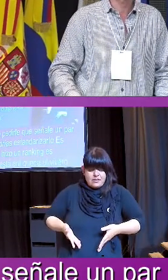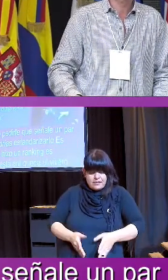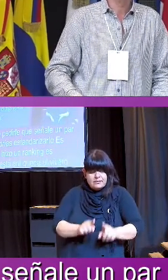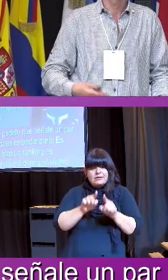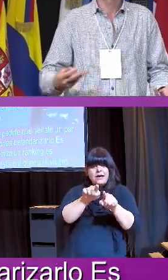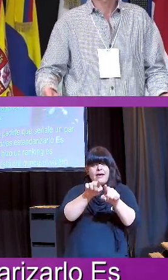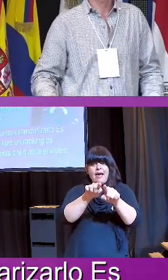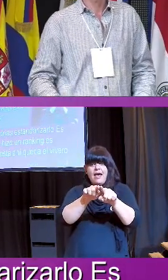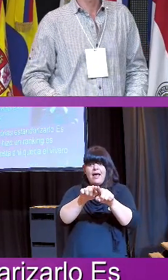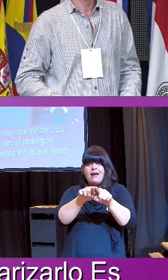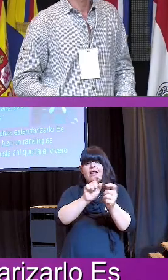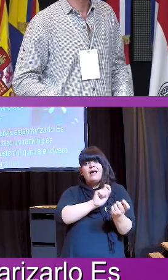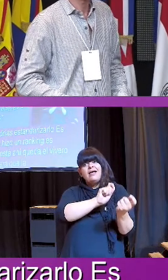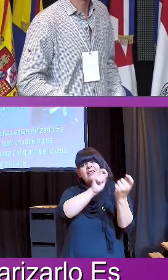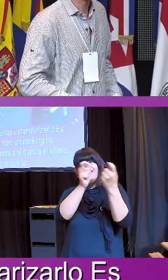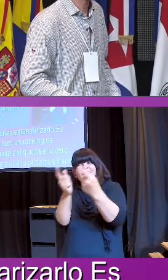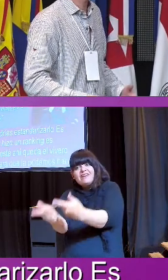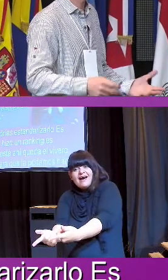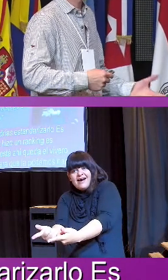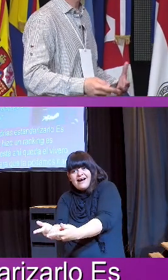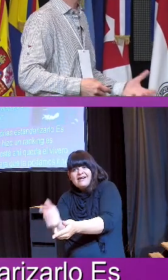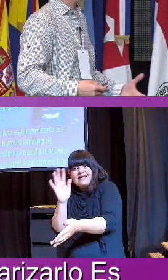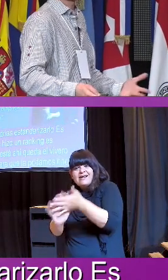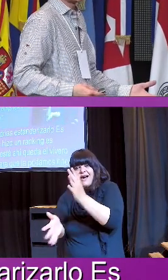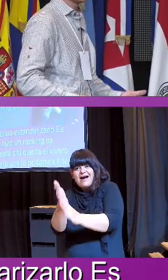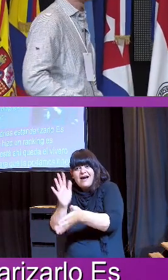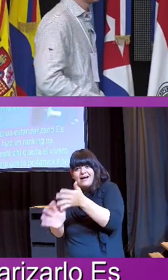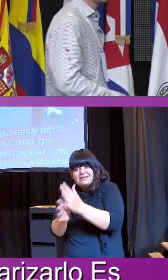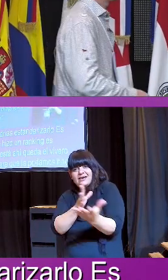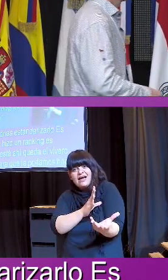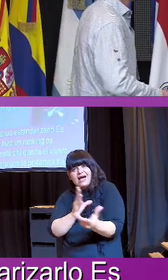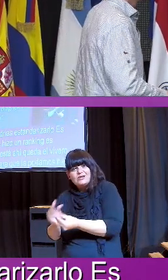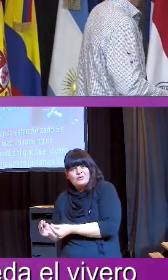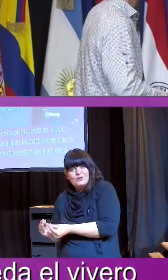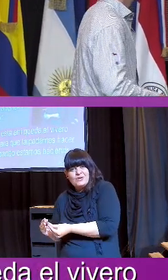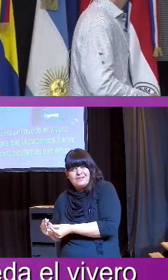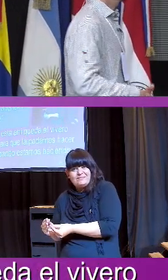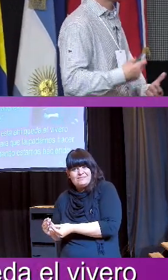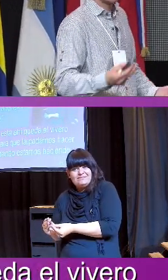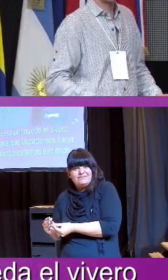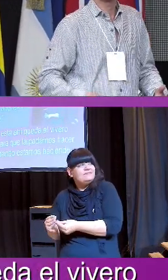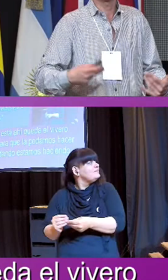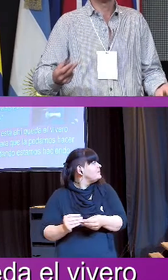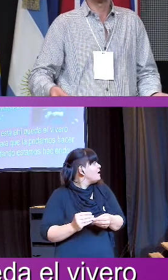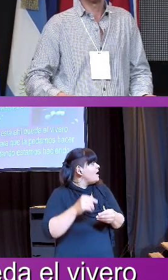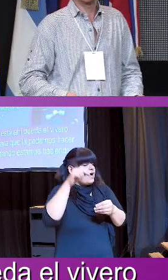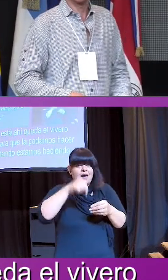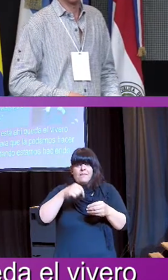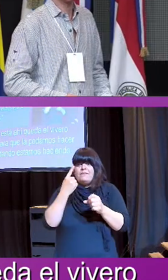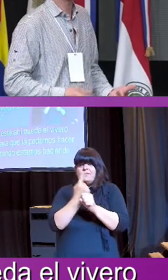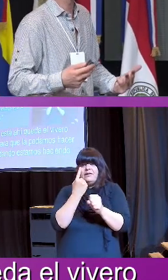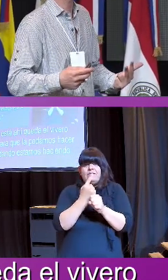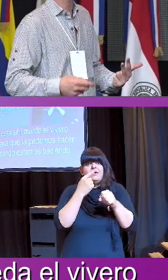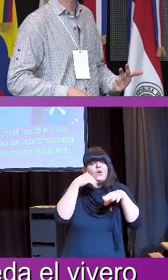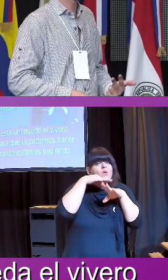los derechos para que la podamos hacer gratuita para todos. Y nos está ayudando, estamos haciendo juntos la validación, hicimos la traducción y ahora estamos haciendo la